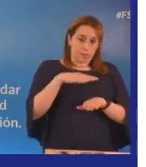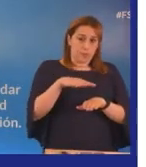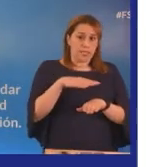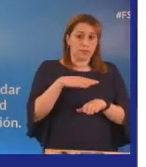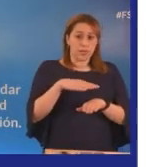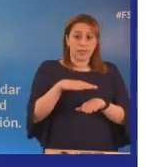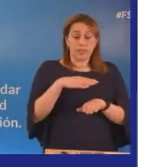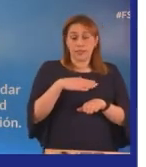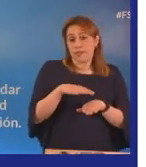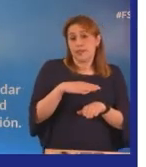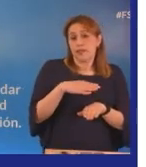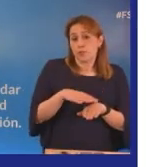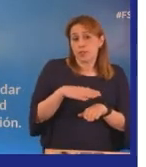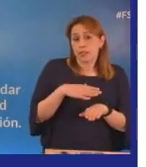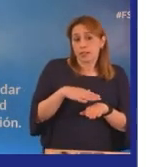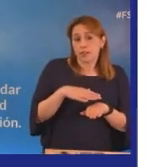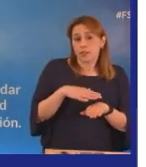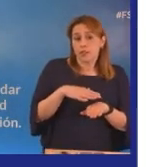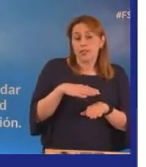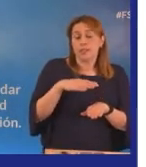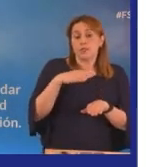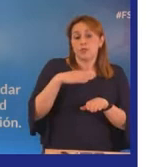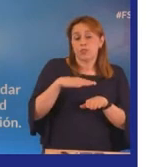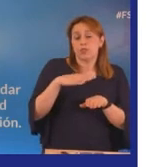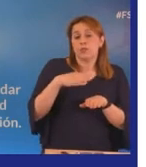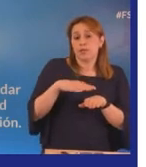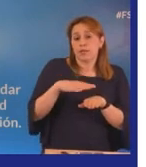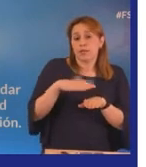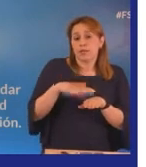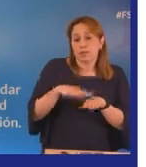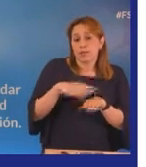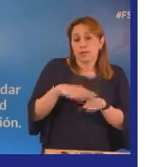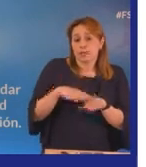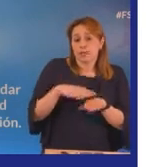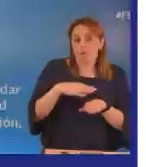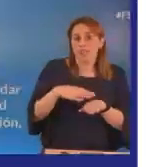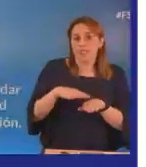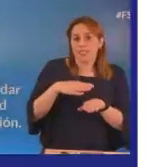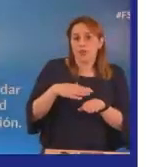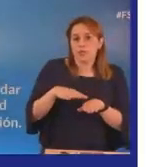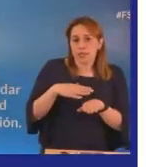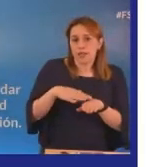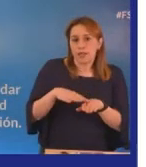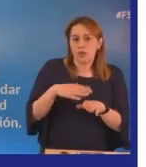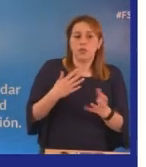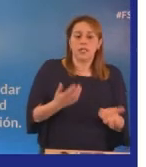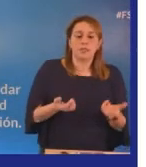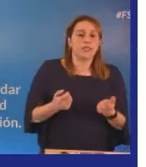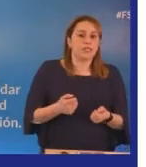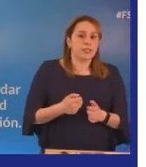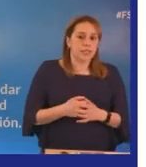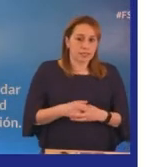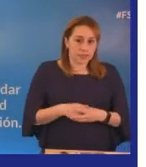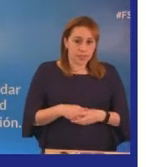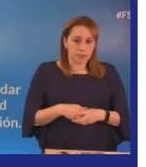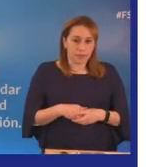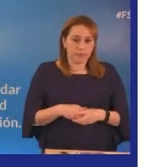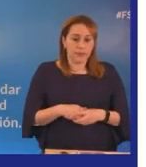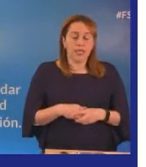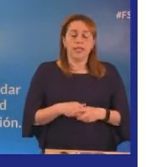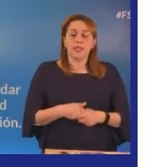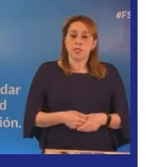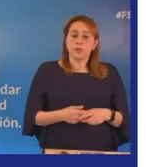colocar las primeras prendas, que serán la ropa interior, y así sucesivamente para que él pueda de manera secuencial coger las prendas que